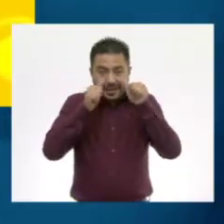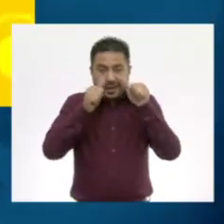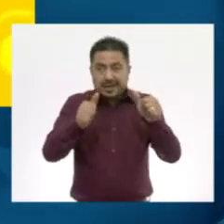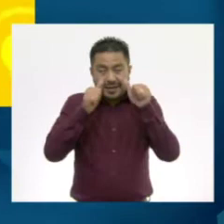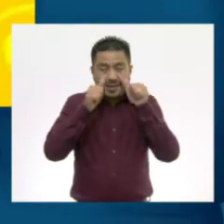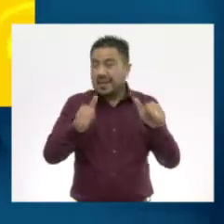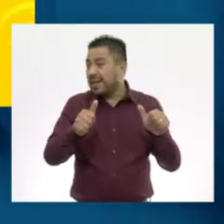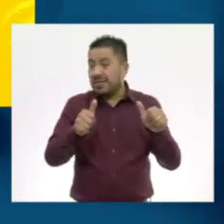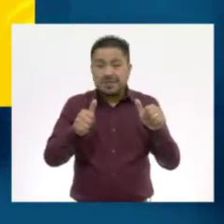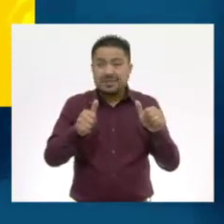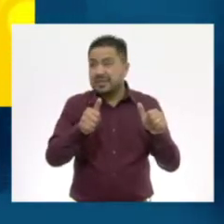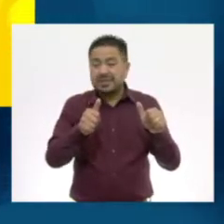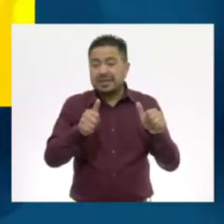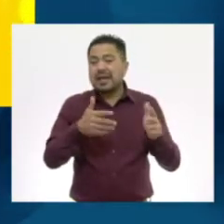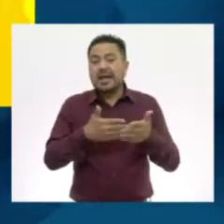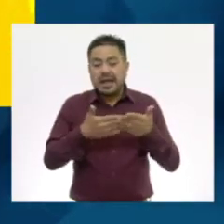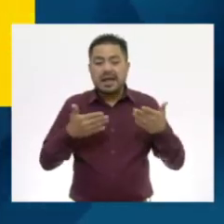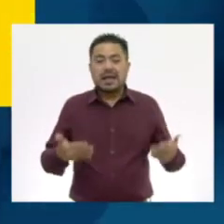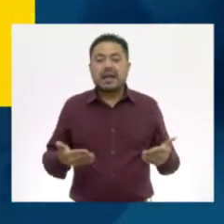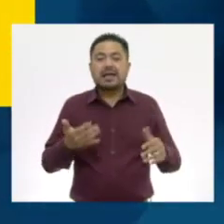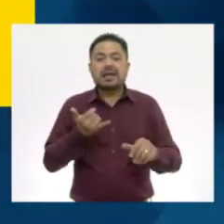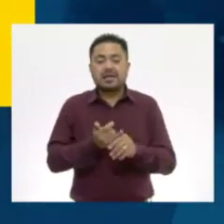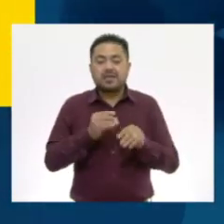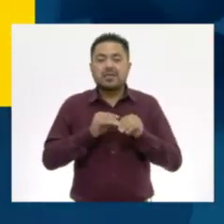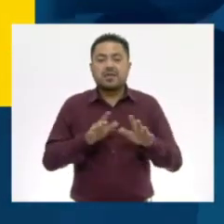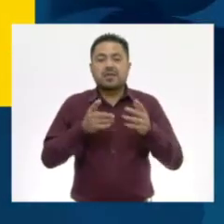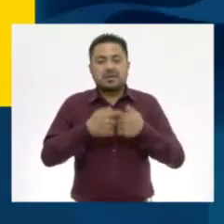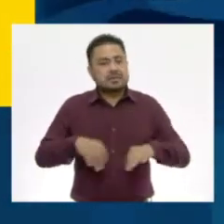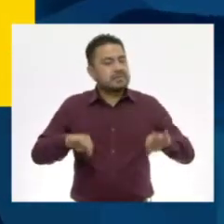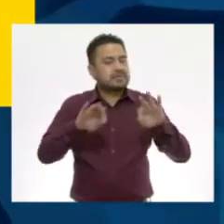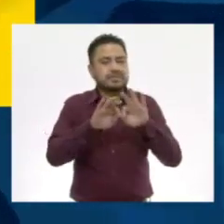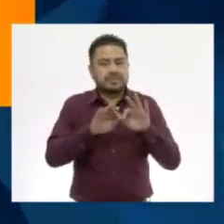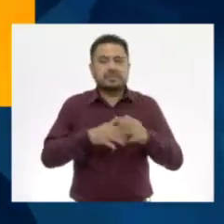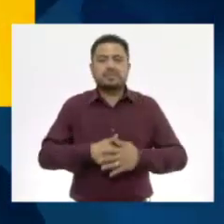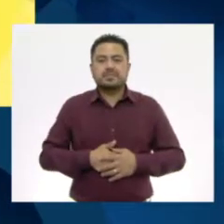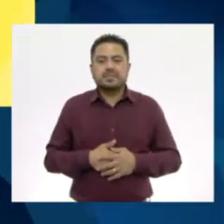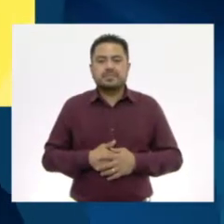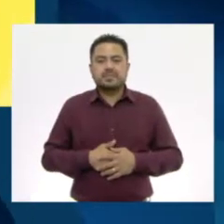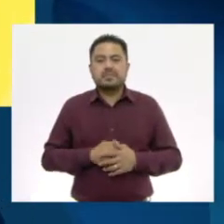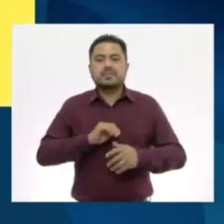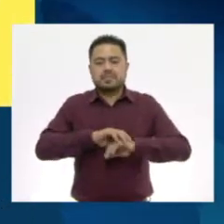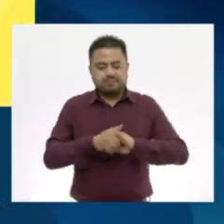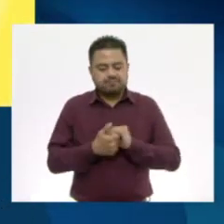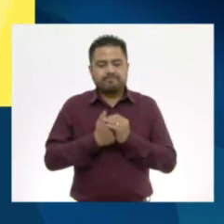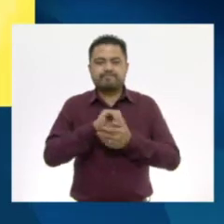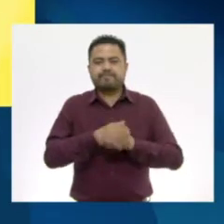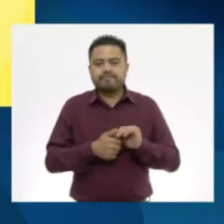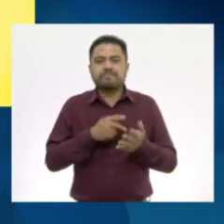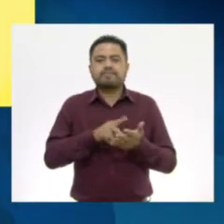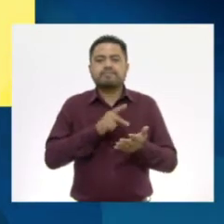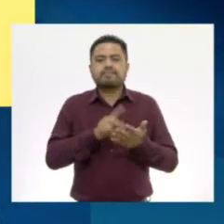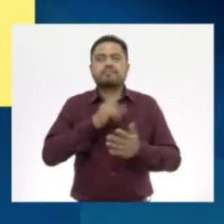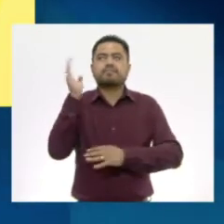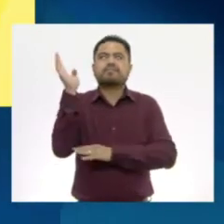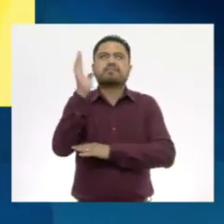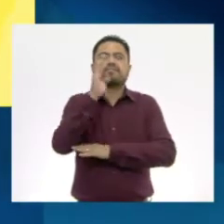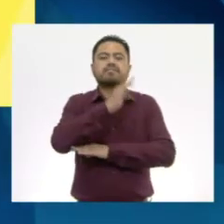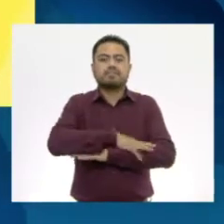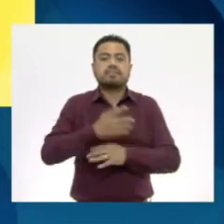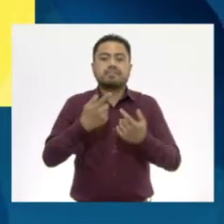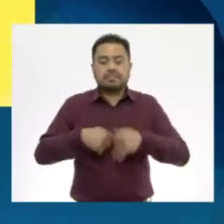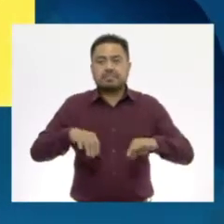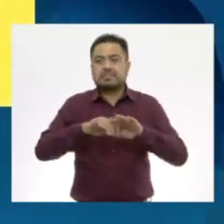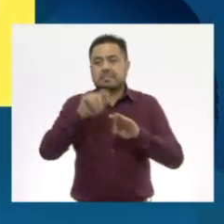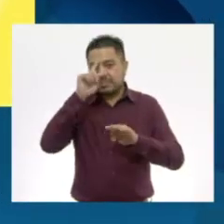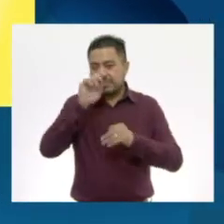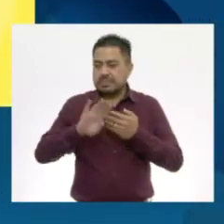¡Atención! ¡Atención! A continuación, información importante. Lavarnos las manos varias veces al día es